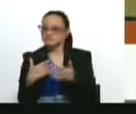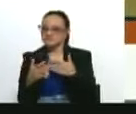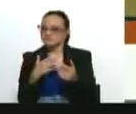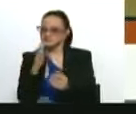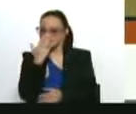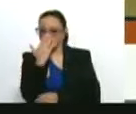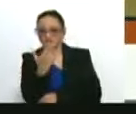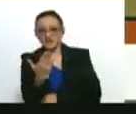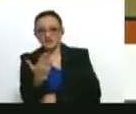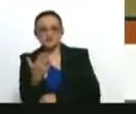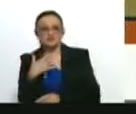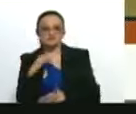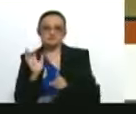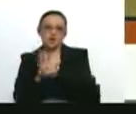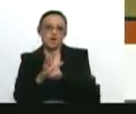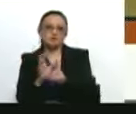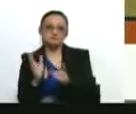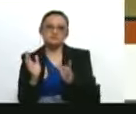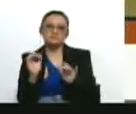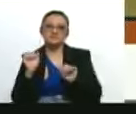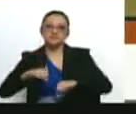y los vamos a derrotar.